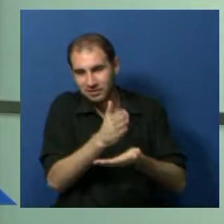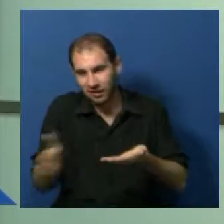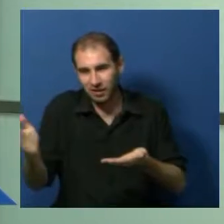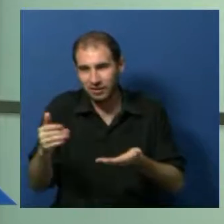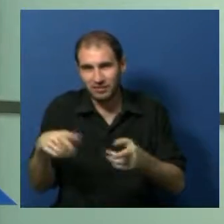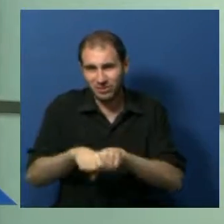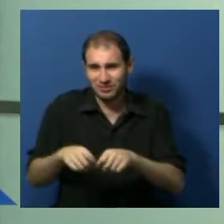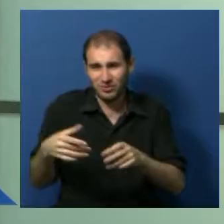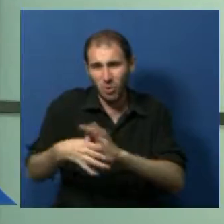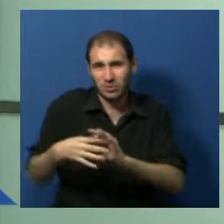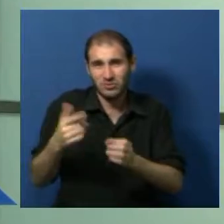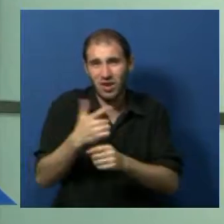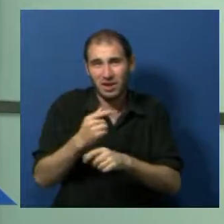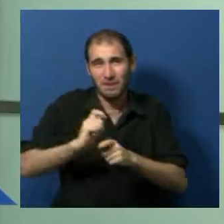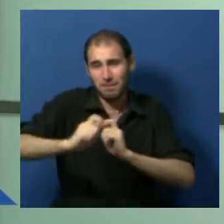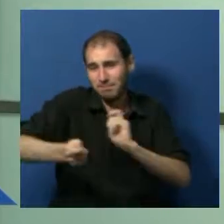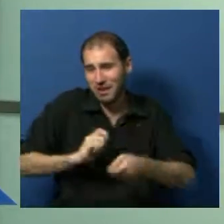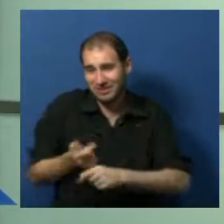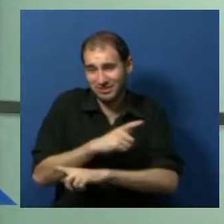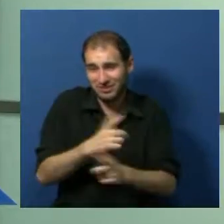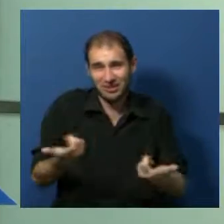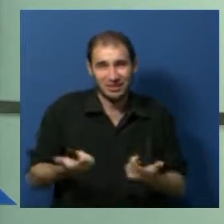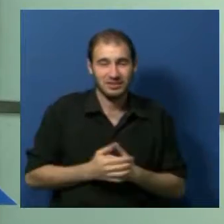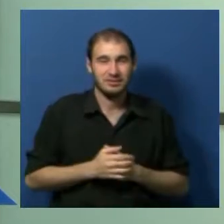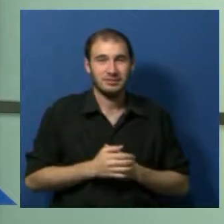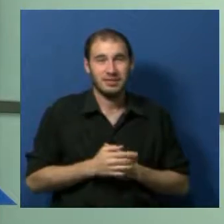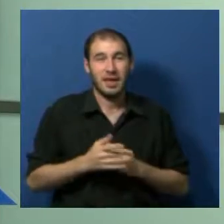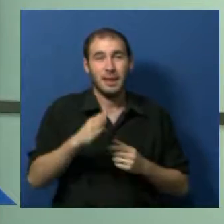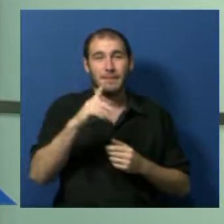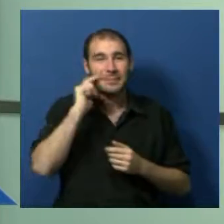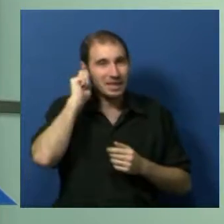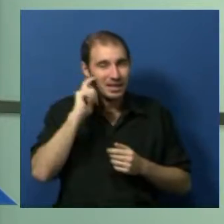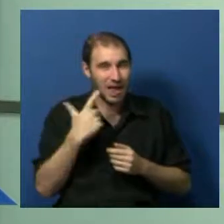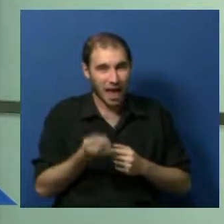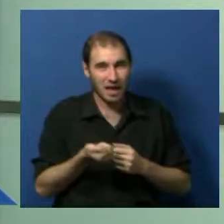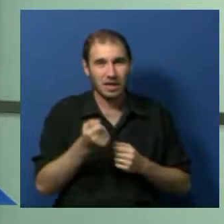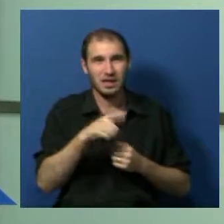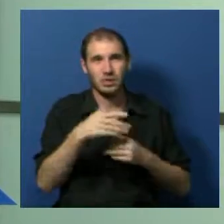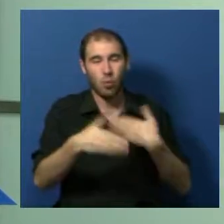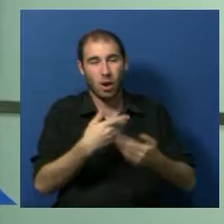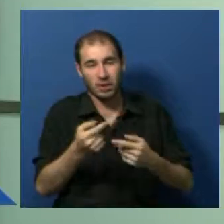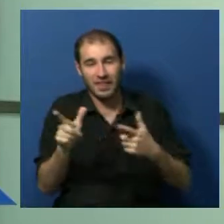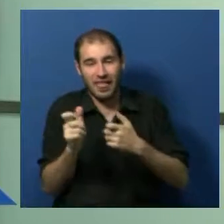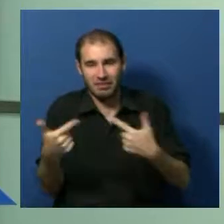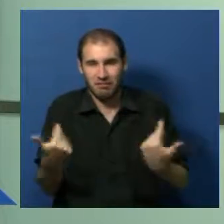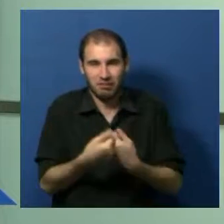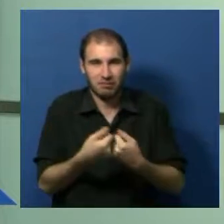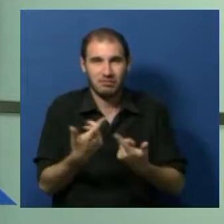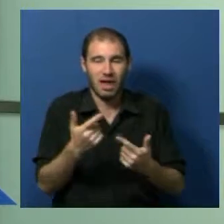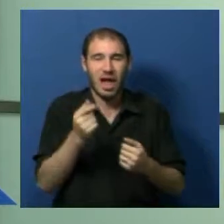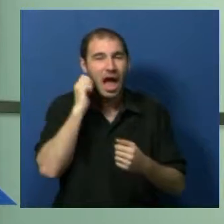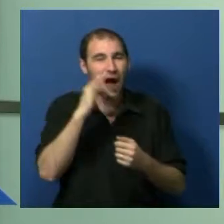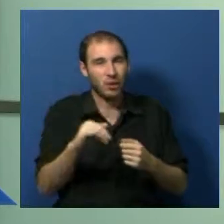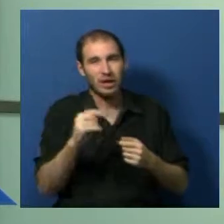no hay conexión, no hay búsqueda de pases, no hay juego entre Biglia, que se busca que sea un generador de juego, con los delanteros. Agüero